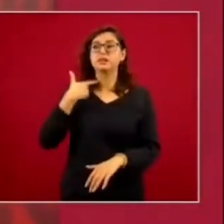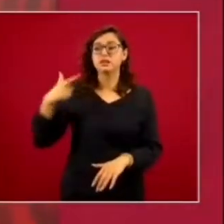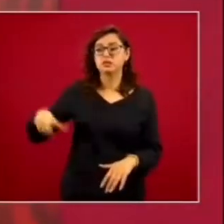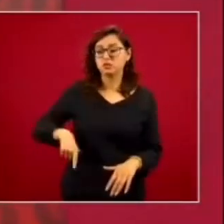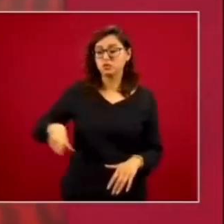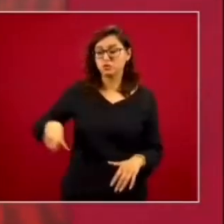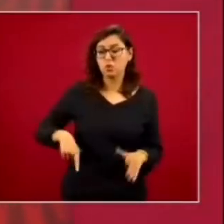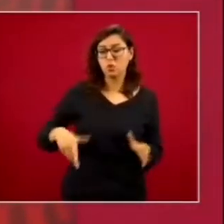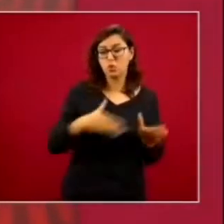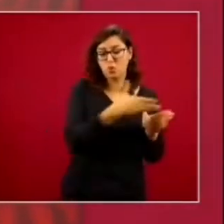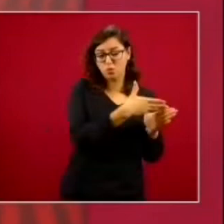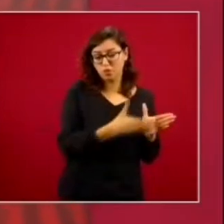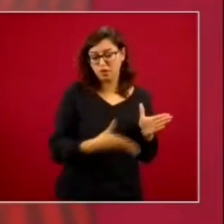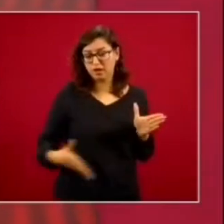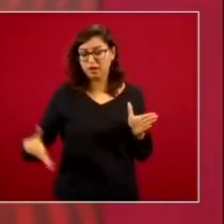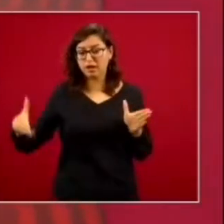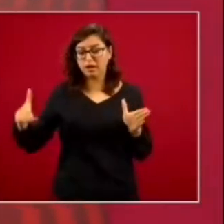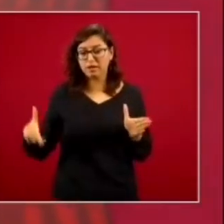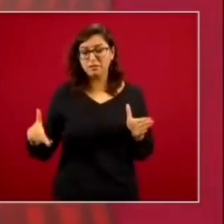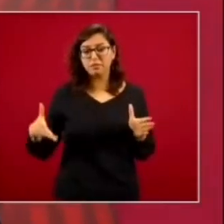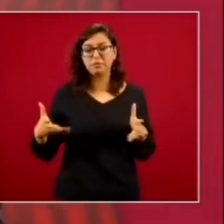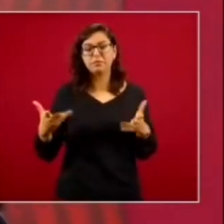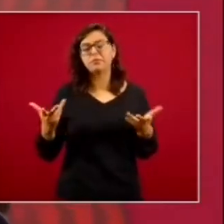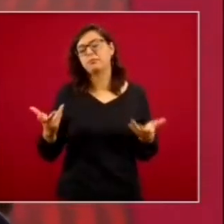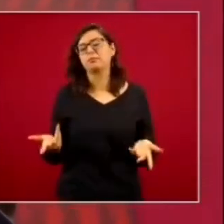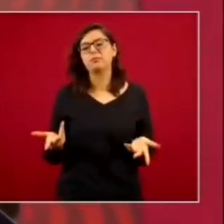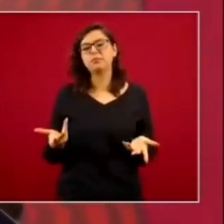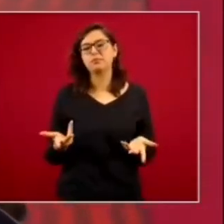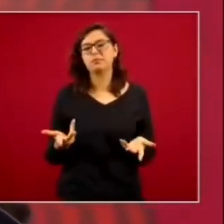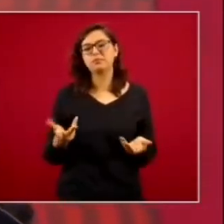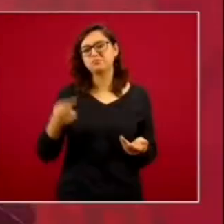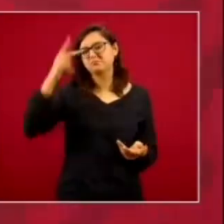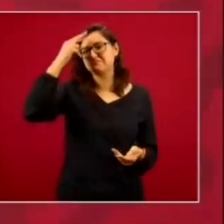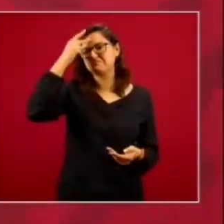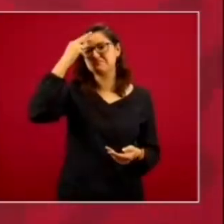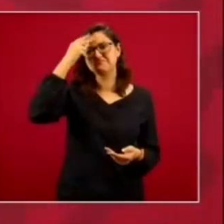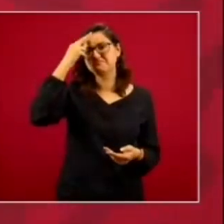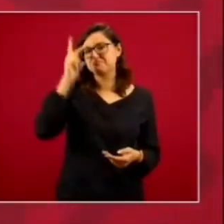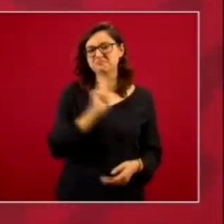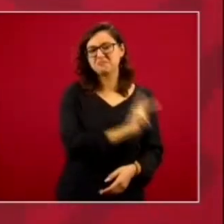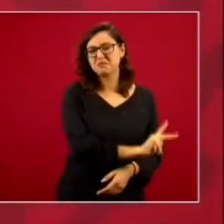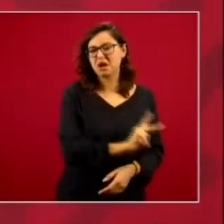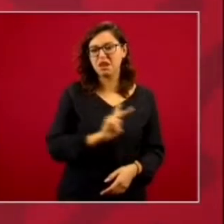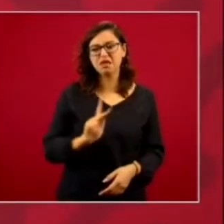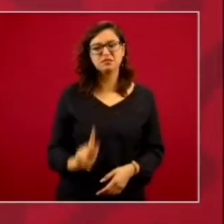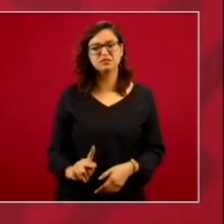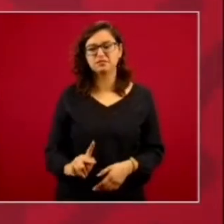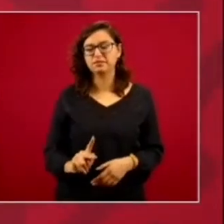en ese y en otro, era muy parecido al porfiriato.